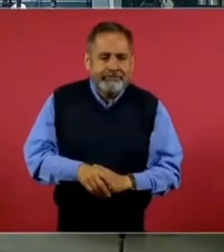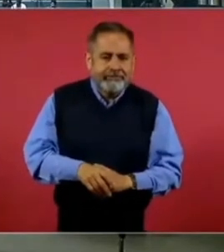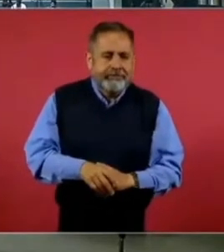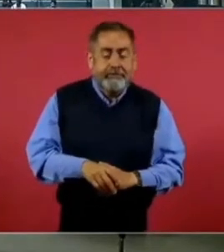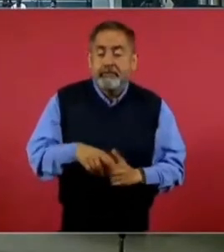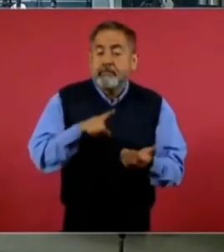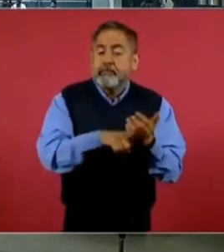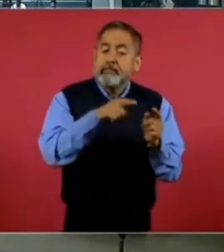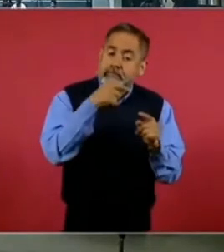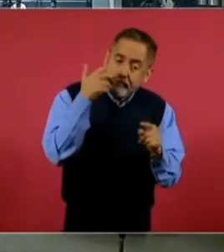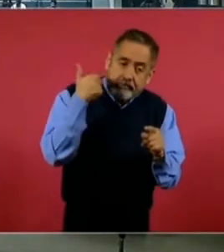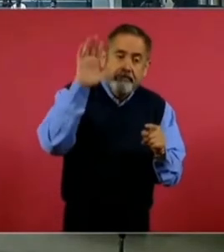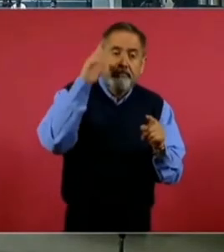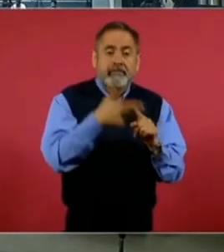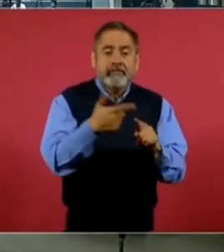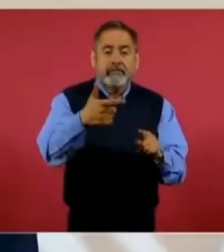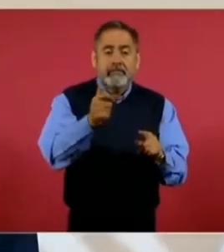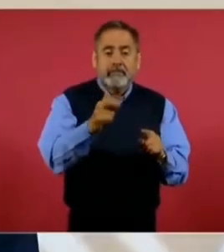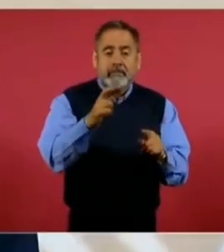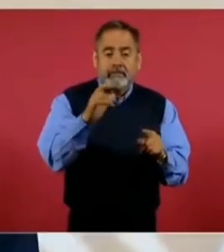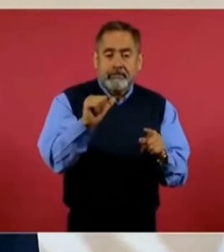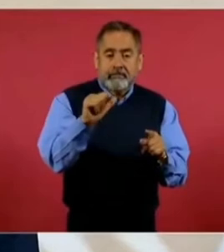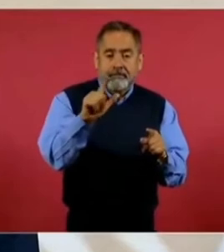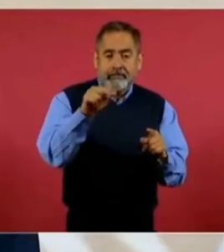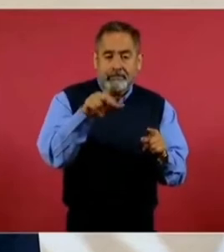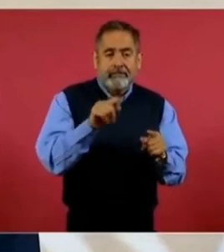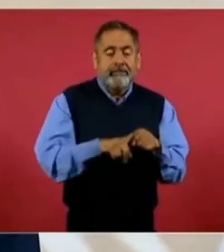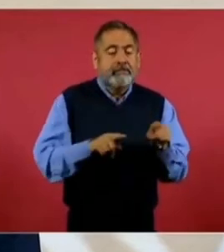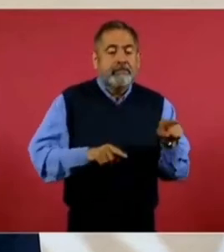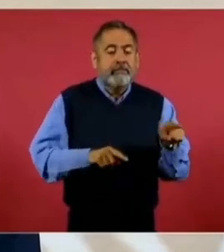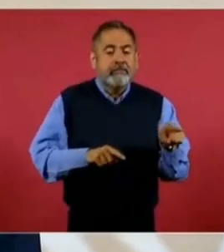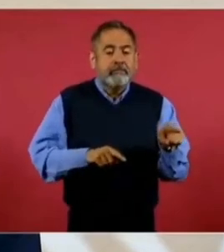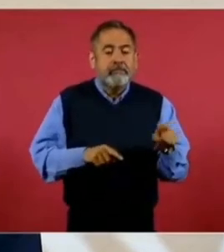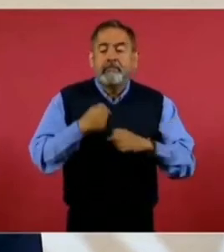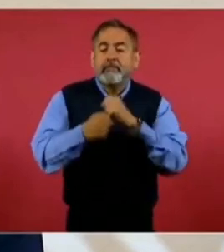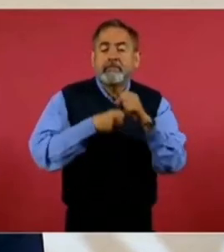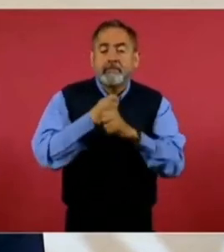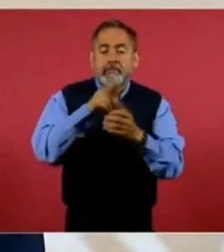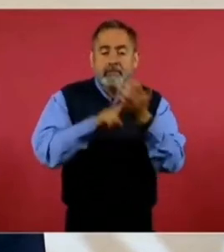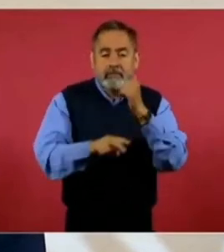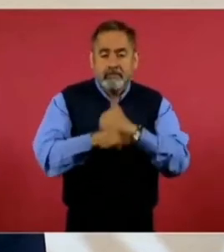cuando era García Luna, dos mil once,